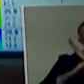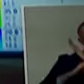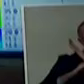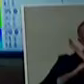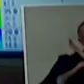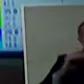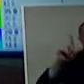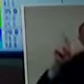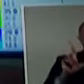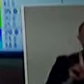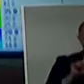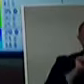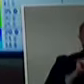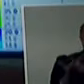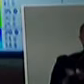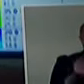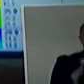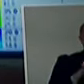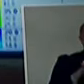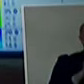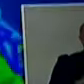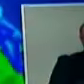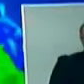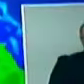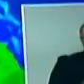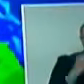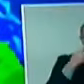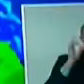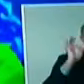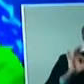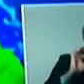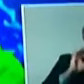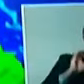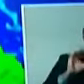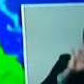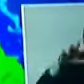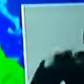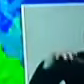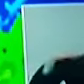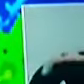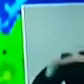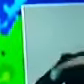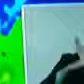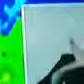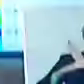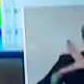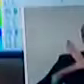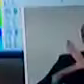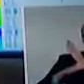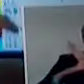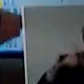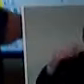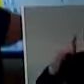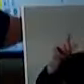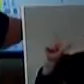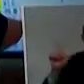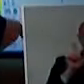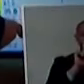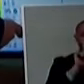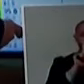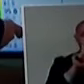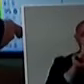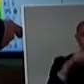juventud. Se observa aquí el centro, la región central dentro de Cuba. Y este es el radar